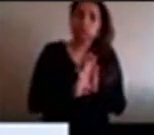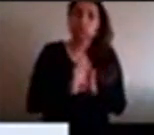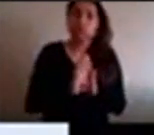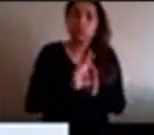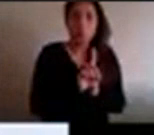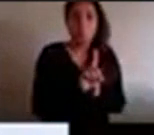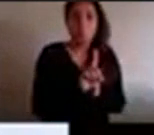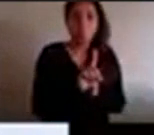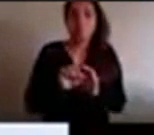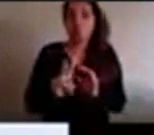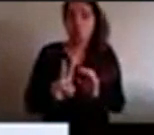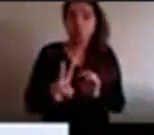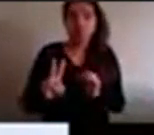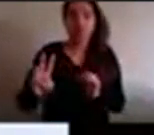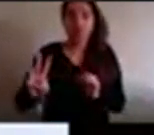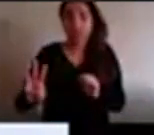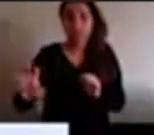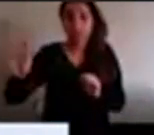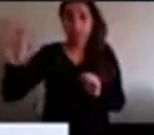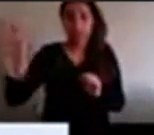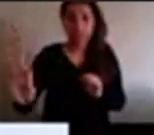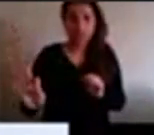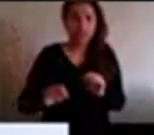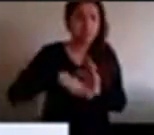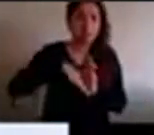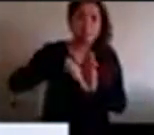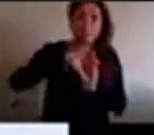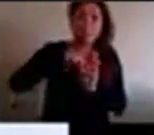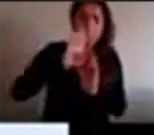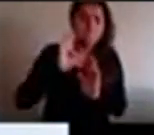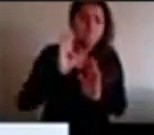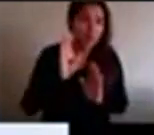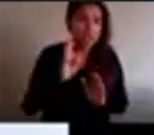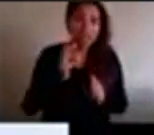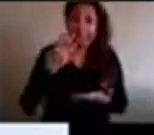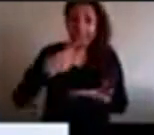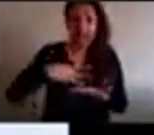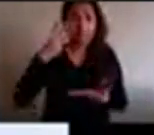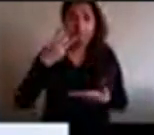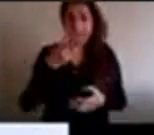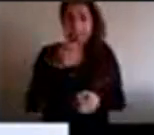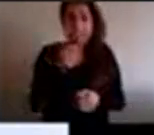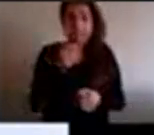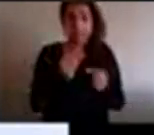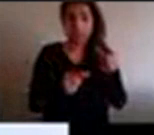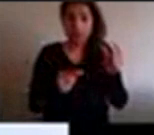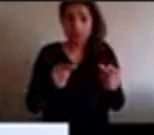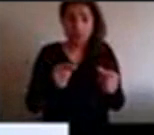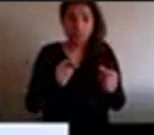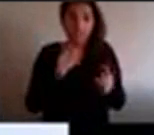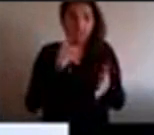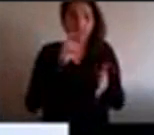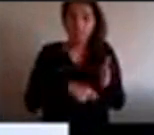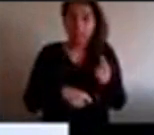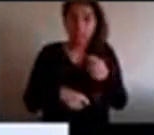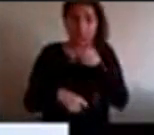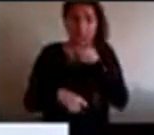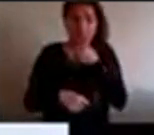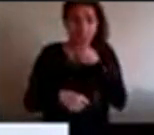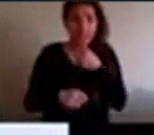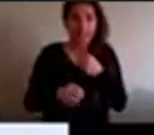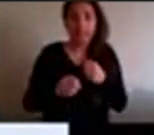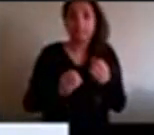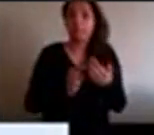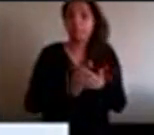3.000 empleos, caso de entidades como la Contraloría General de la República, la Procuraduría, la Fiscalía,